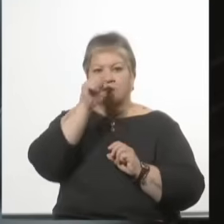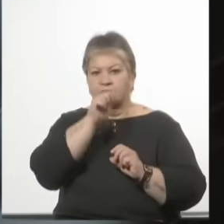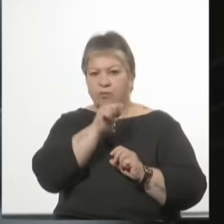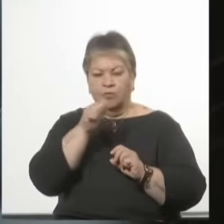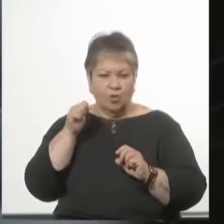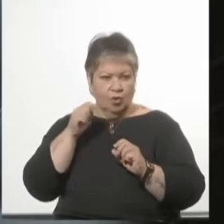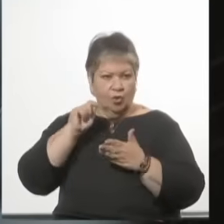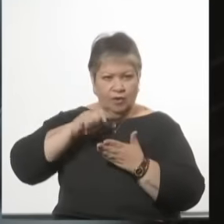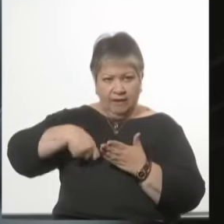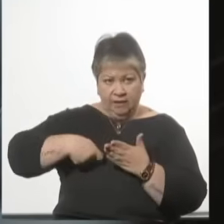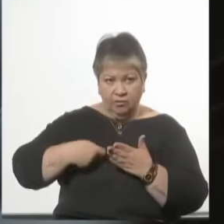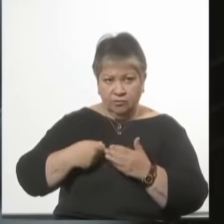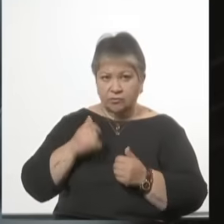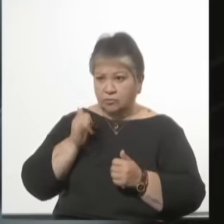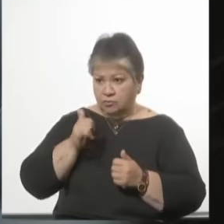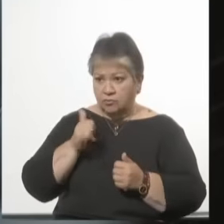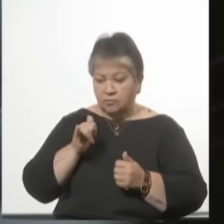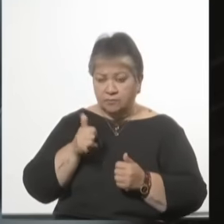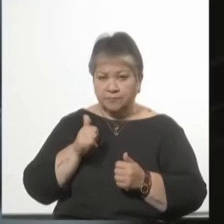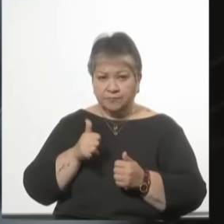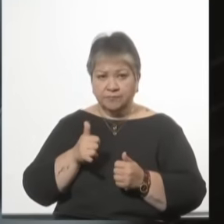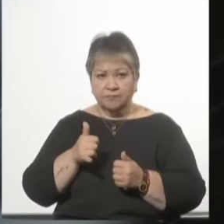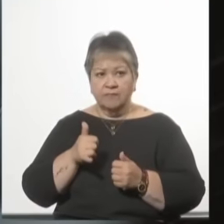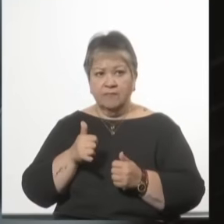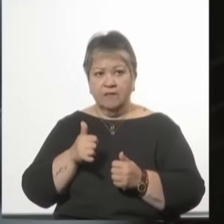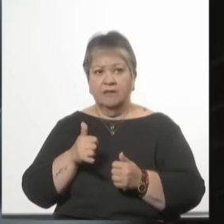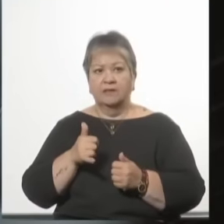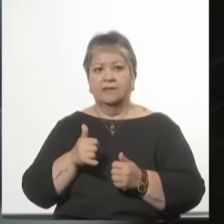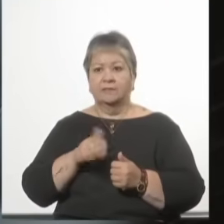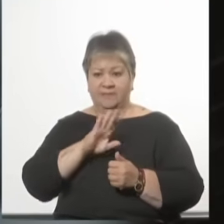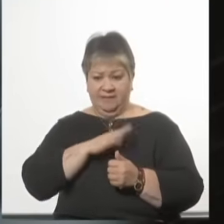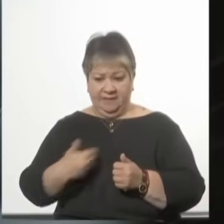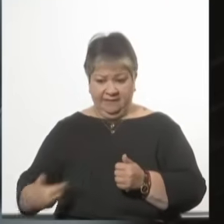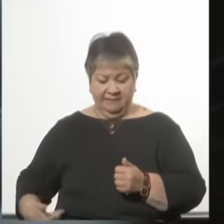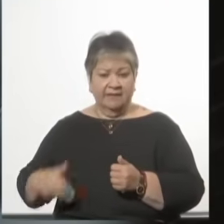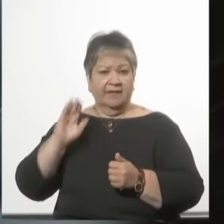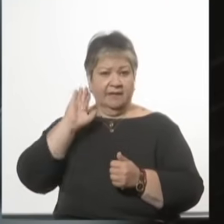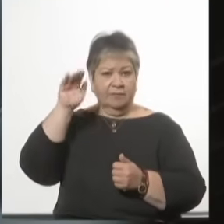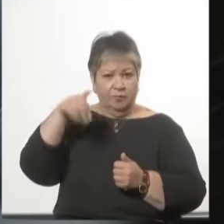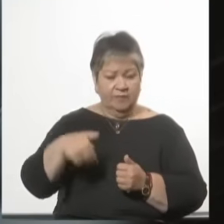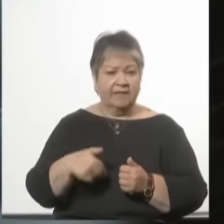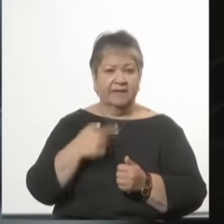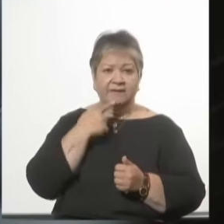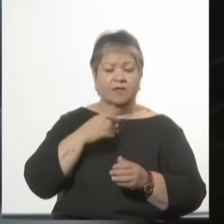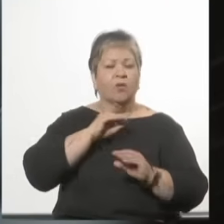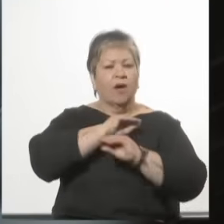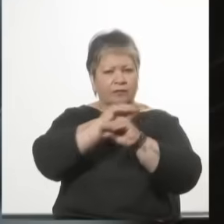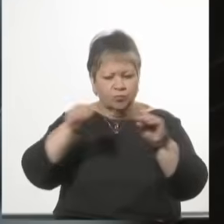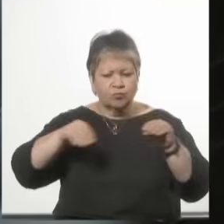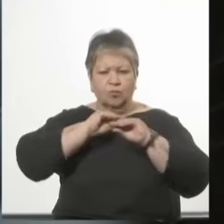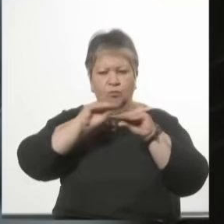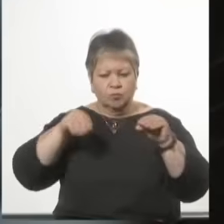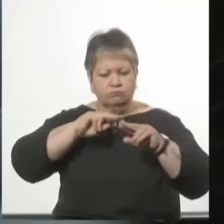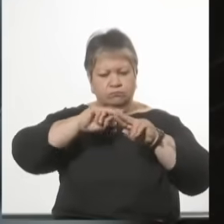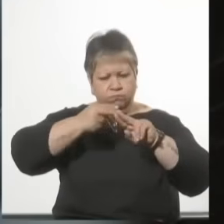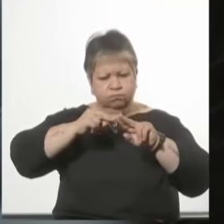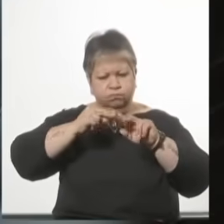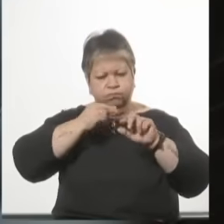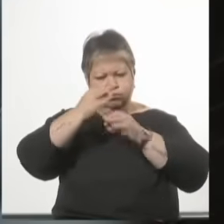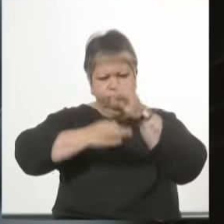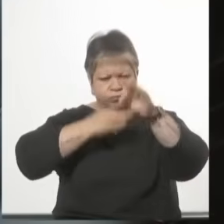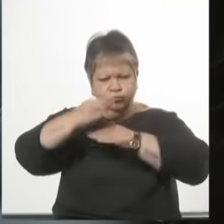contrato. Sí, es cierto que el señor Presidente de la República, en dicha instancia donde realizó anuncios en conferencia de prensa